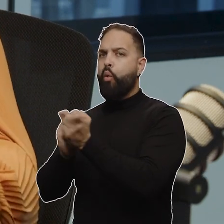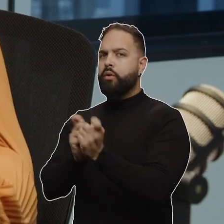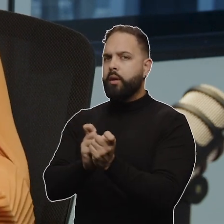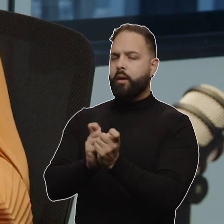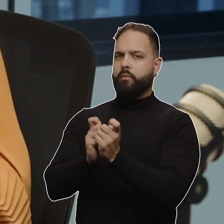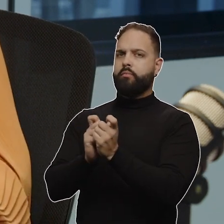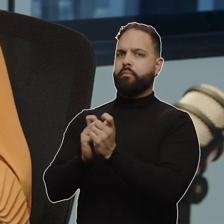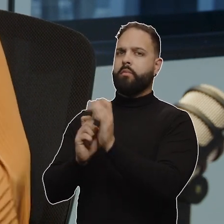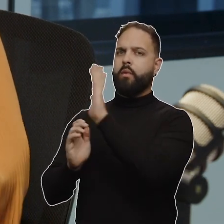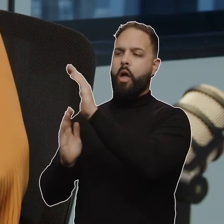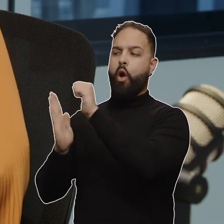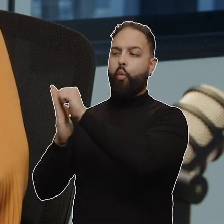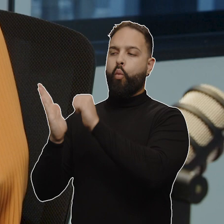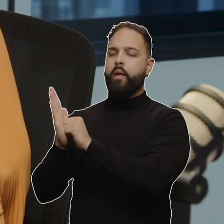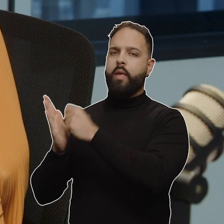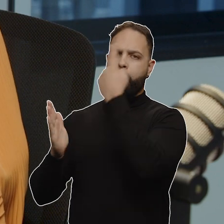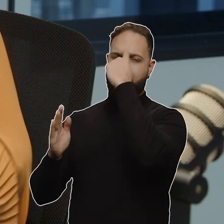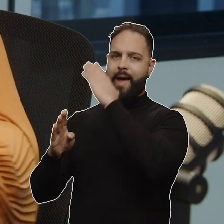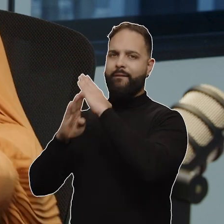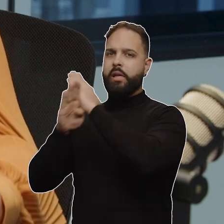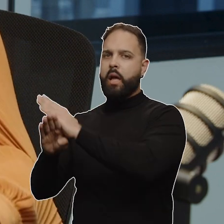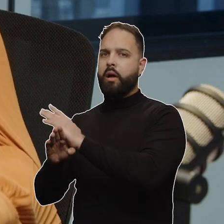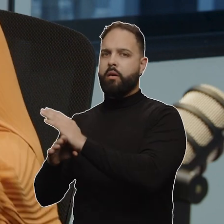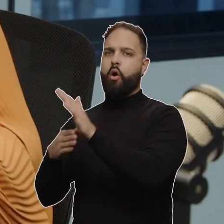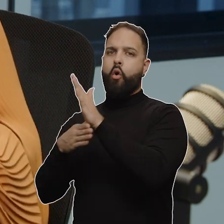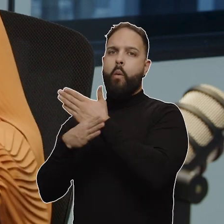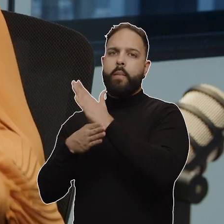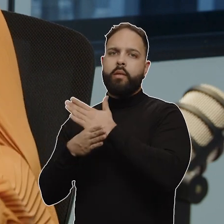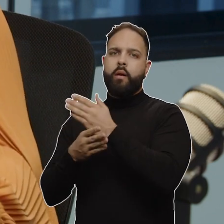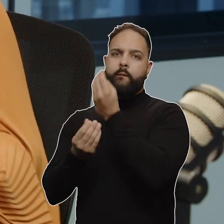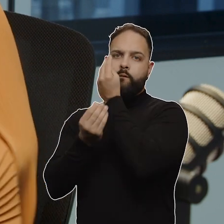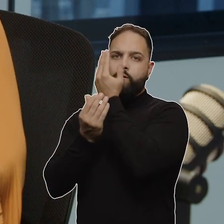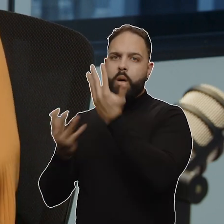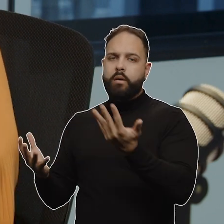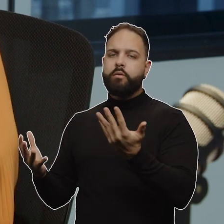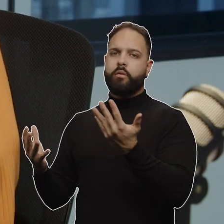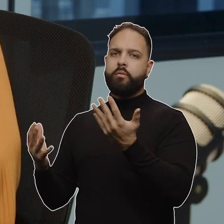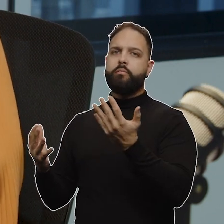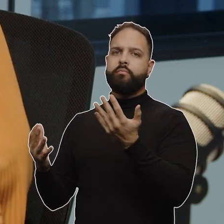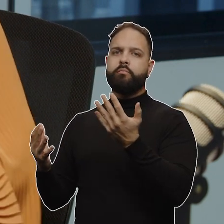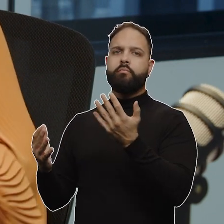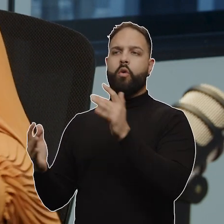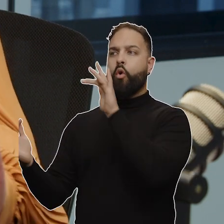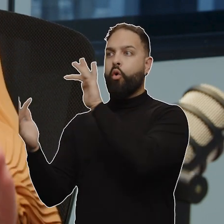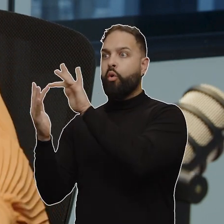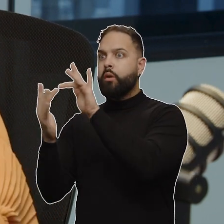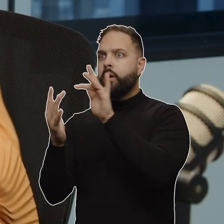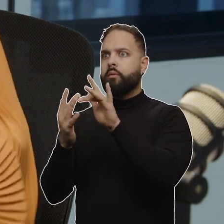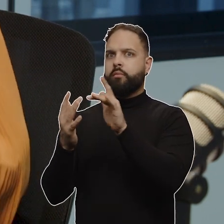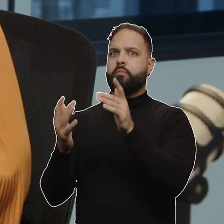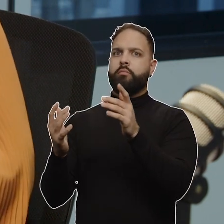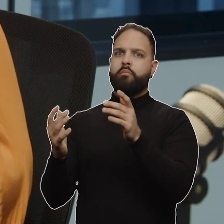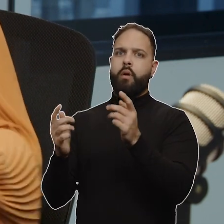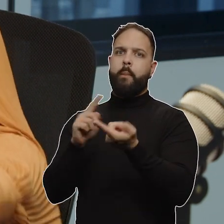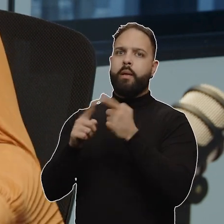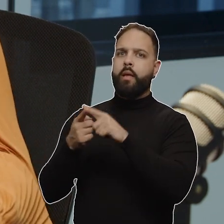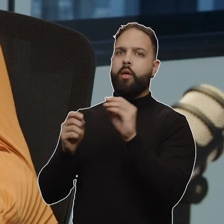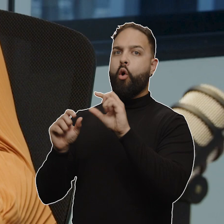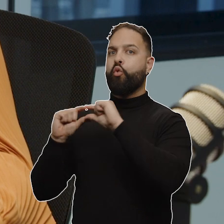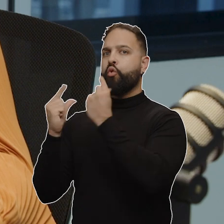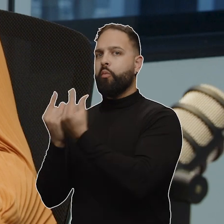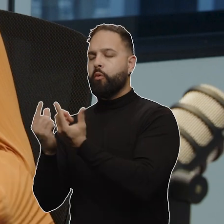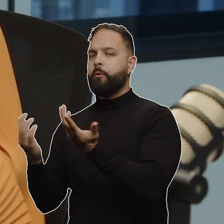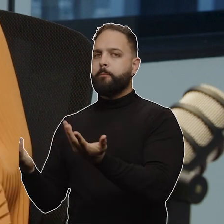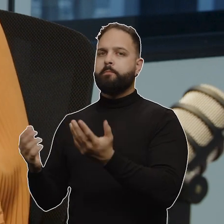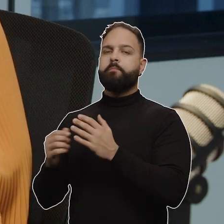de las redes sociales para evitar el estar compartiendo información a través de contactos de amistades o de